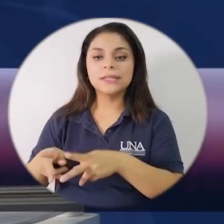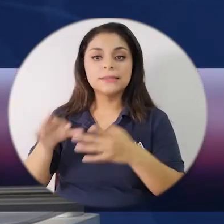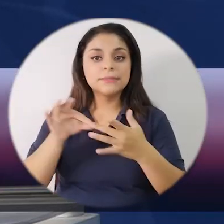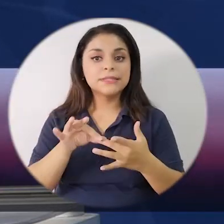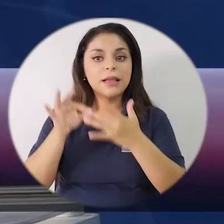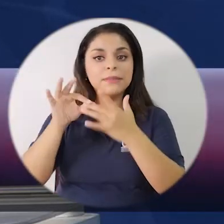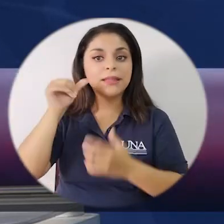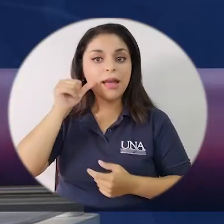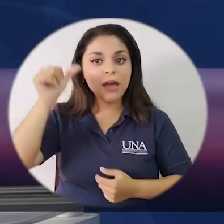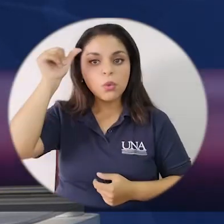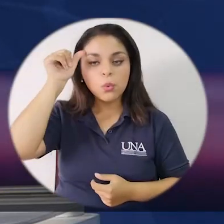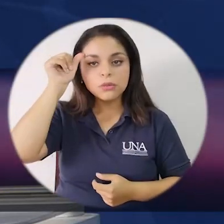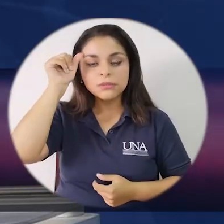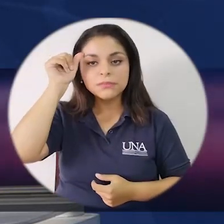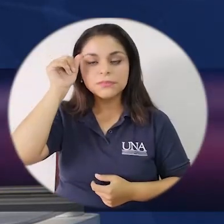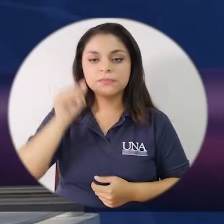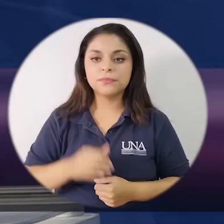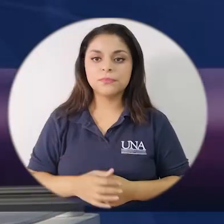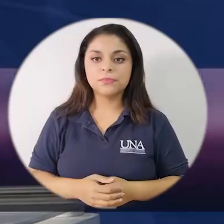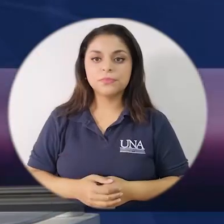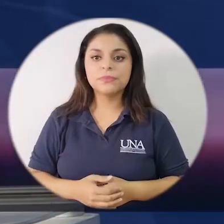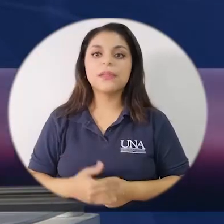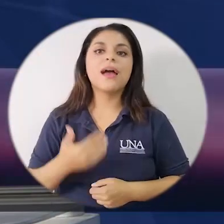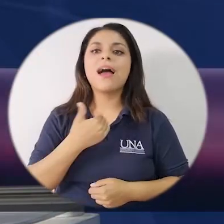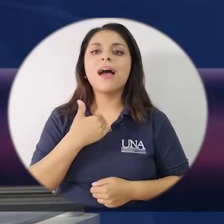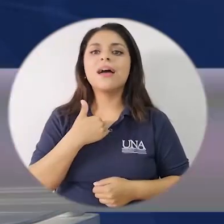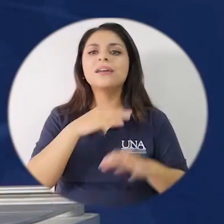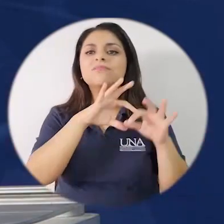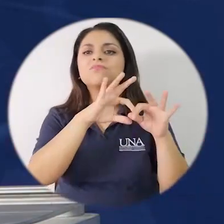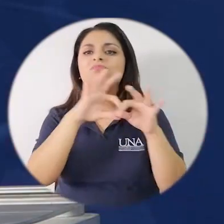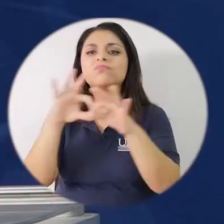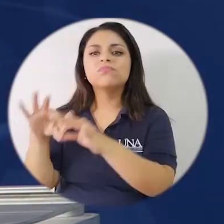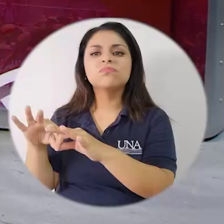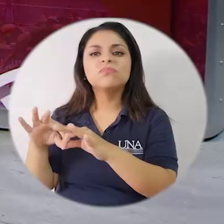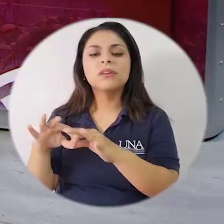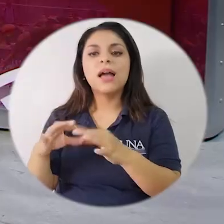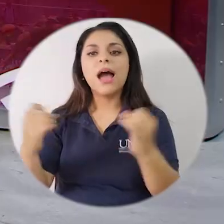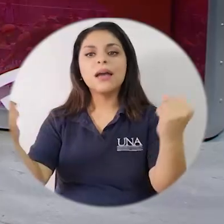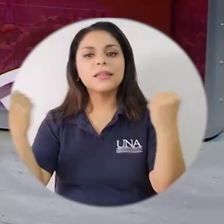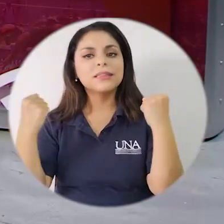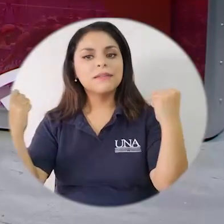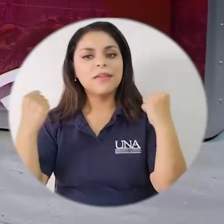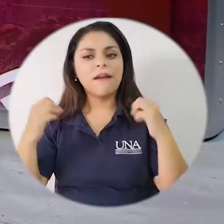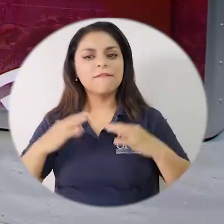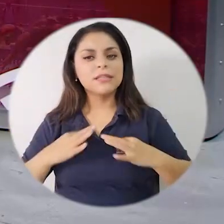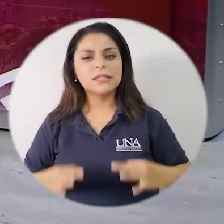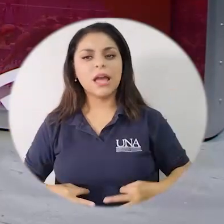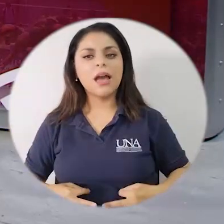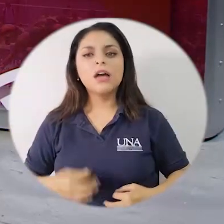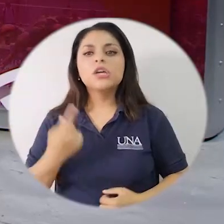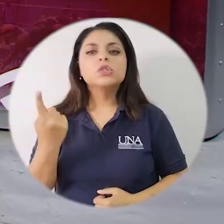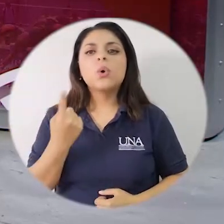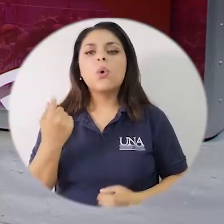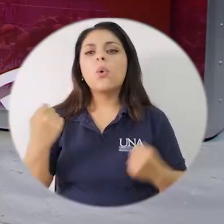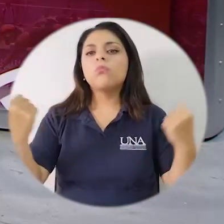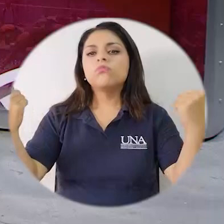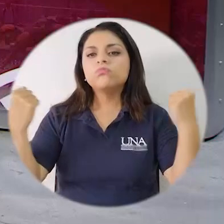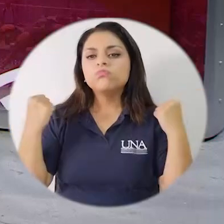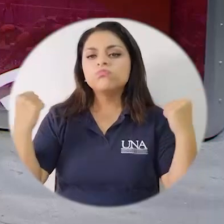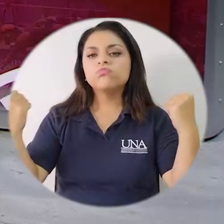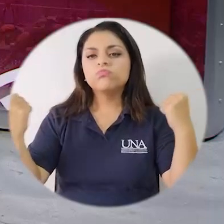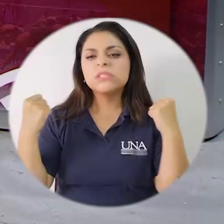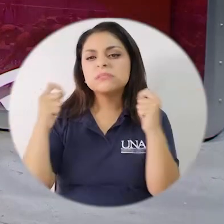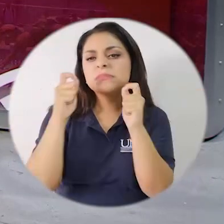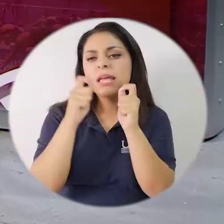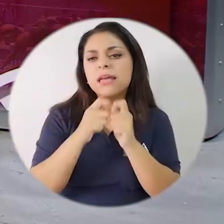las personas adultas, tendemos a relacionar actividad física solo con ejercicio programado, ¿verdad? Salir a caminar, salir a